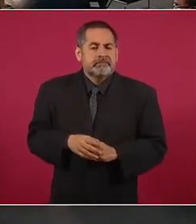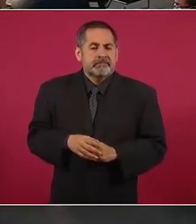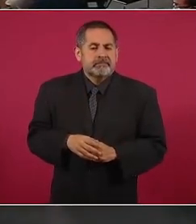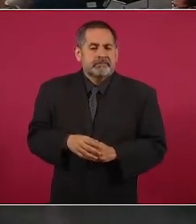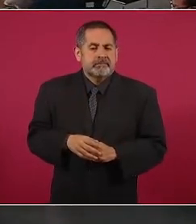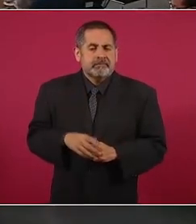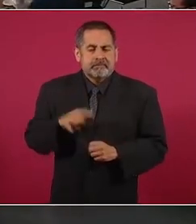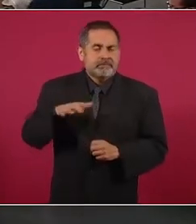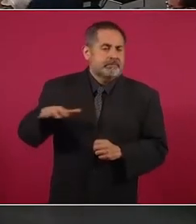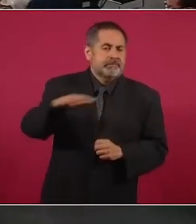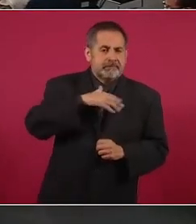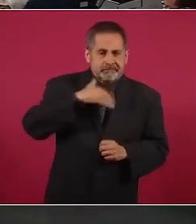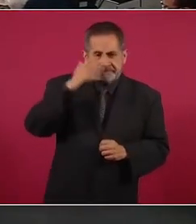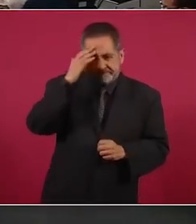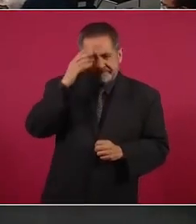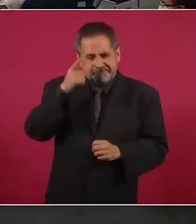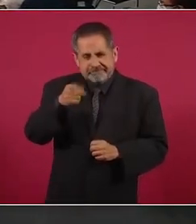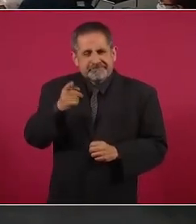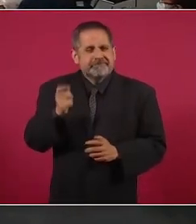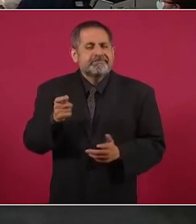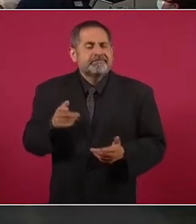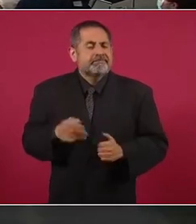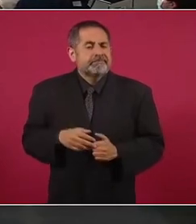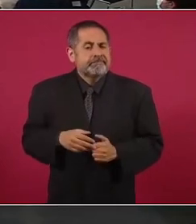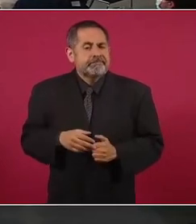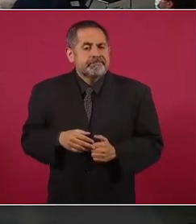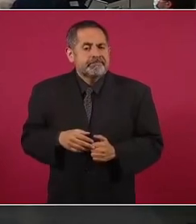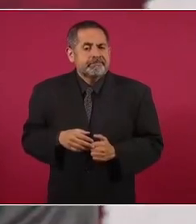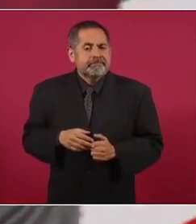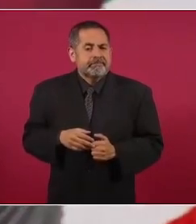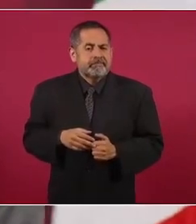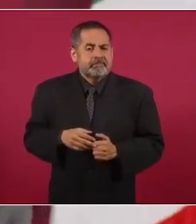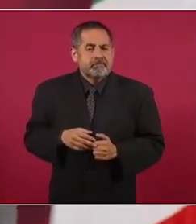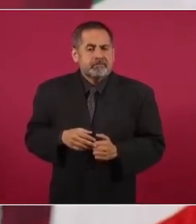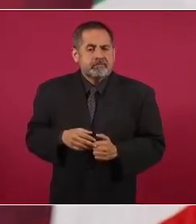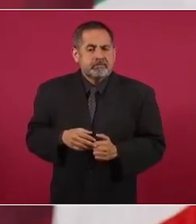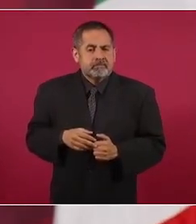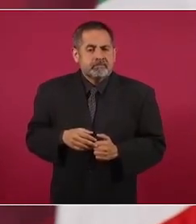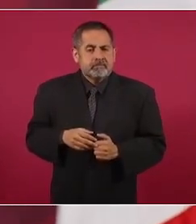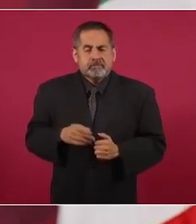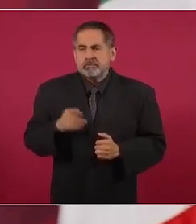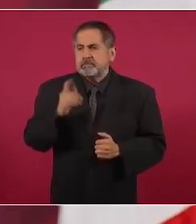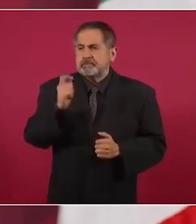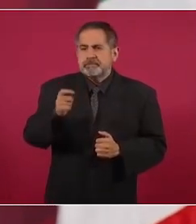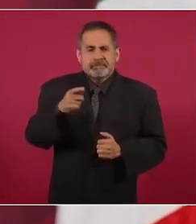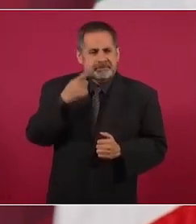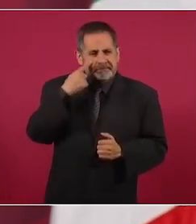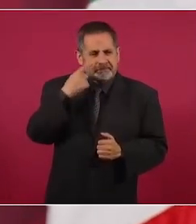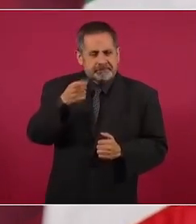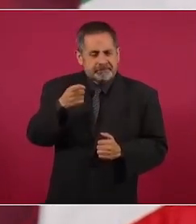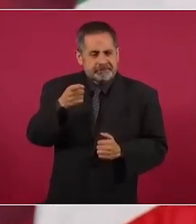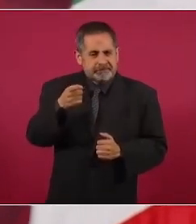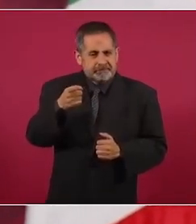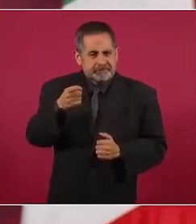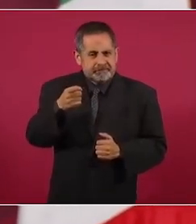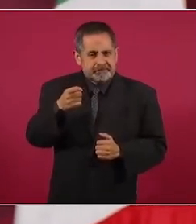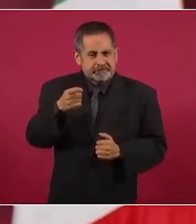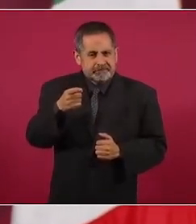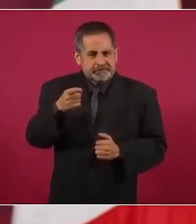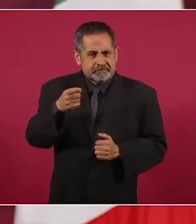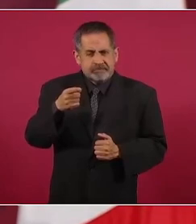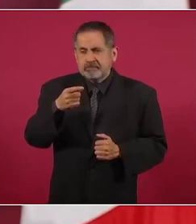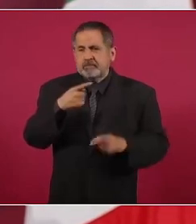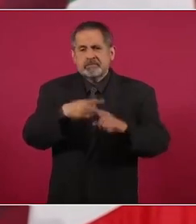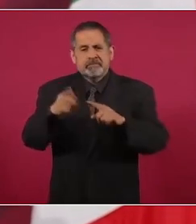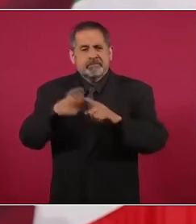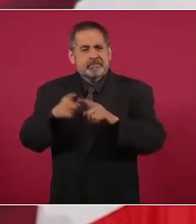el conocimiento que se obtiene en un siglo en varias